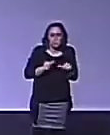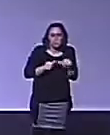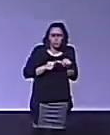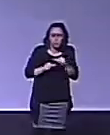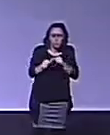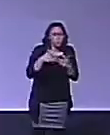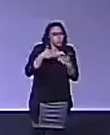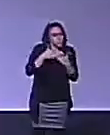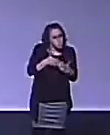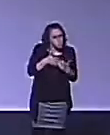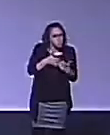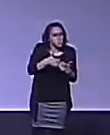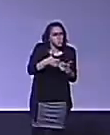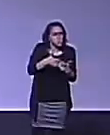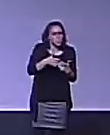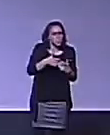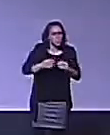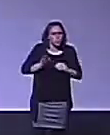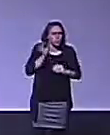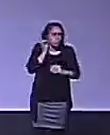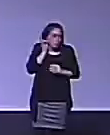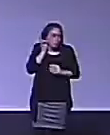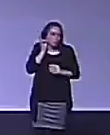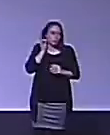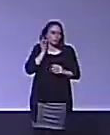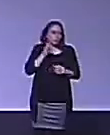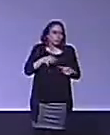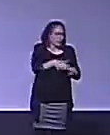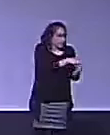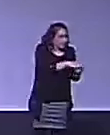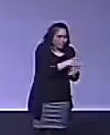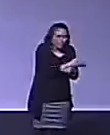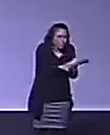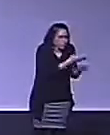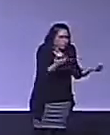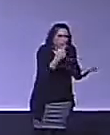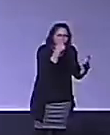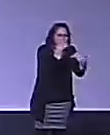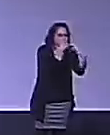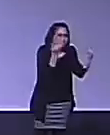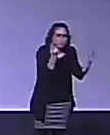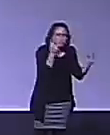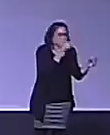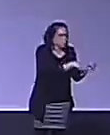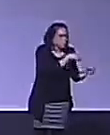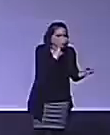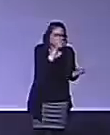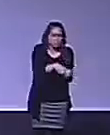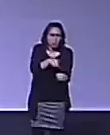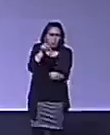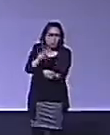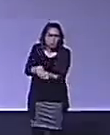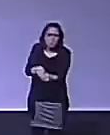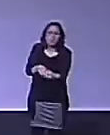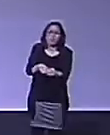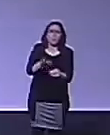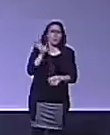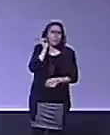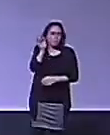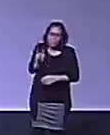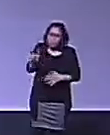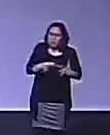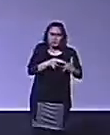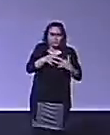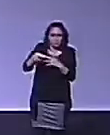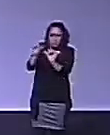la batalla de la mujer, la batalla de la presencia de la mujer en todos los campos donde hay visibilidad, en la batalla de las mujeres como referentes y, por tanto, el